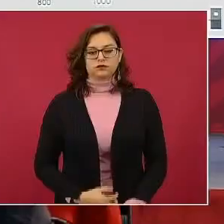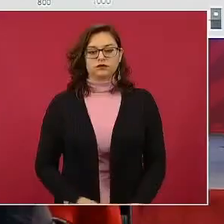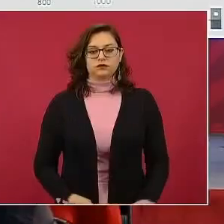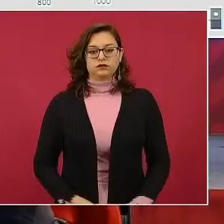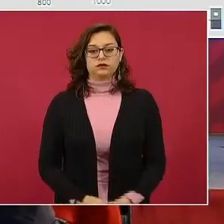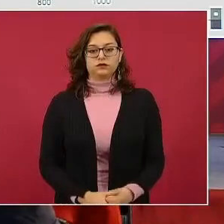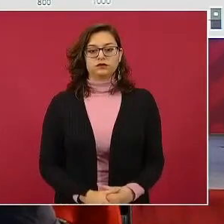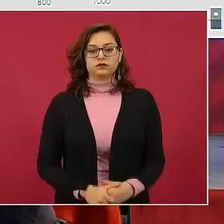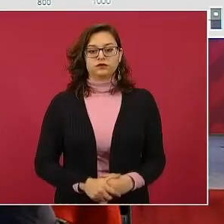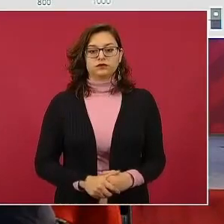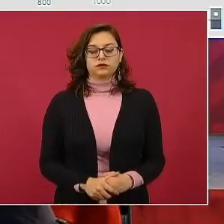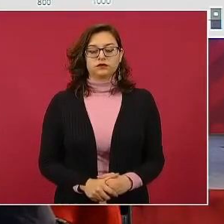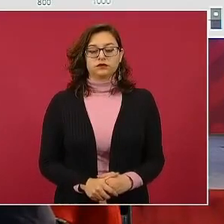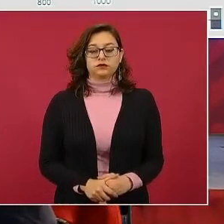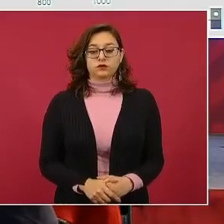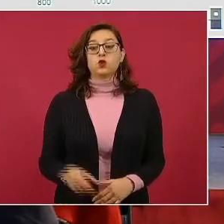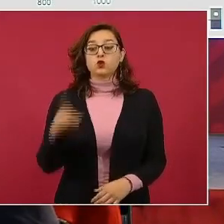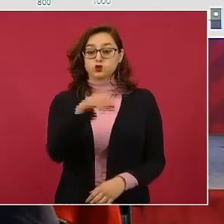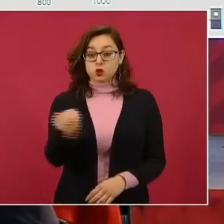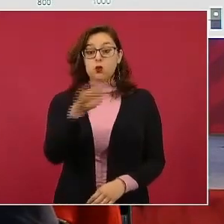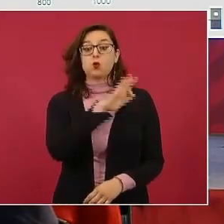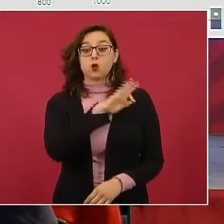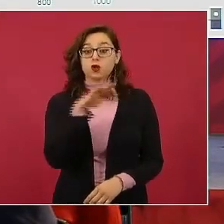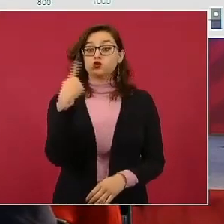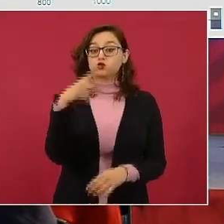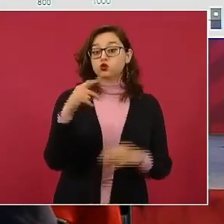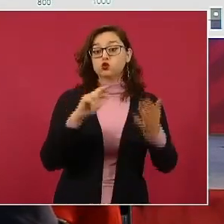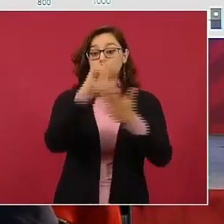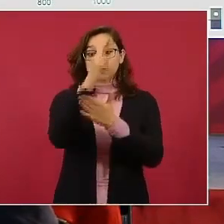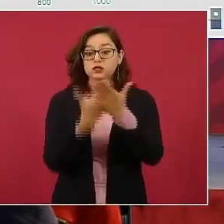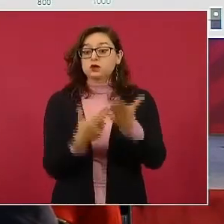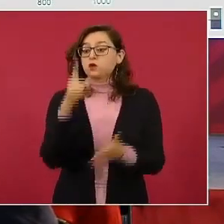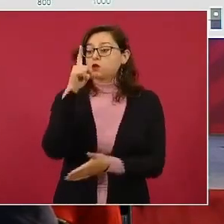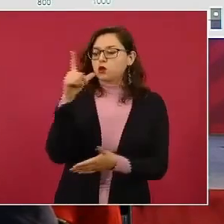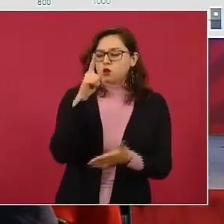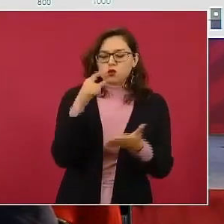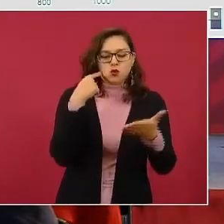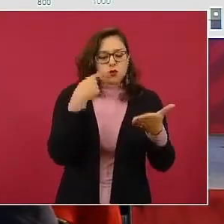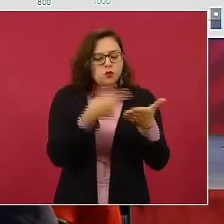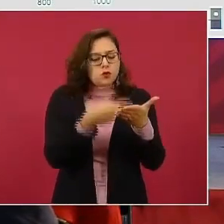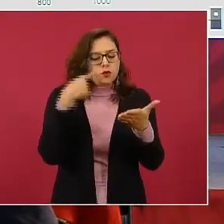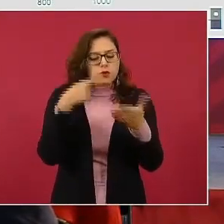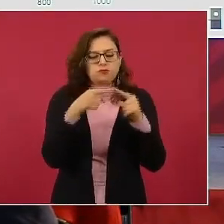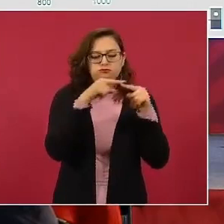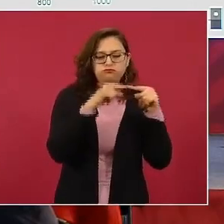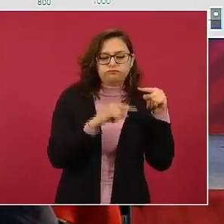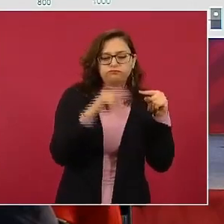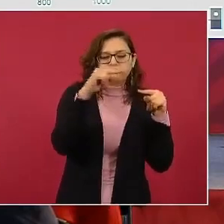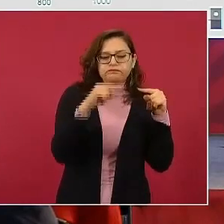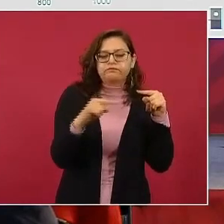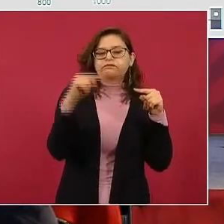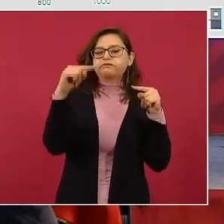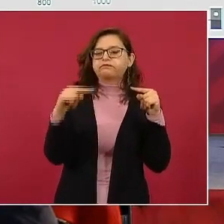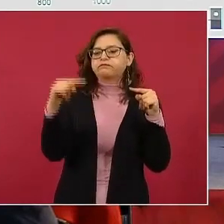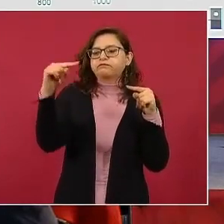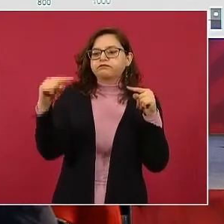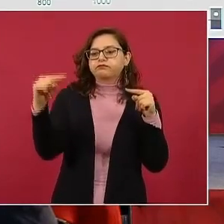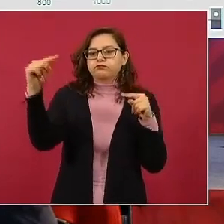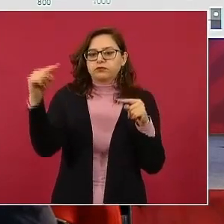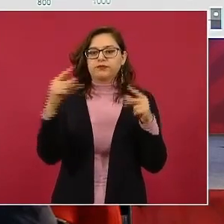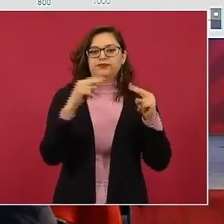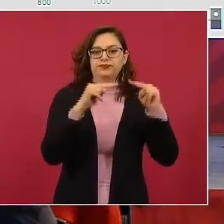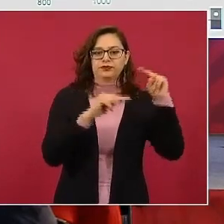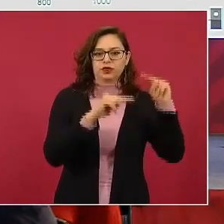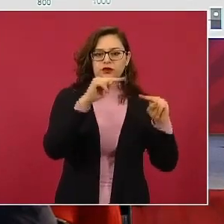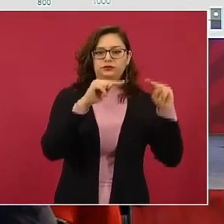que va a decir intermedio, que es este, 1.06, y van a encontrar otra que es a 3.10, que es